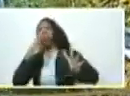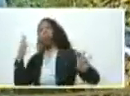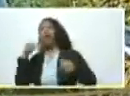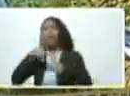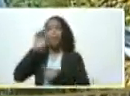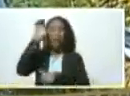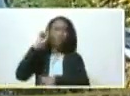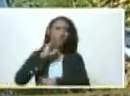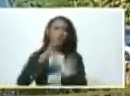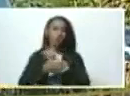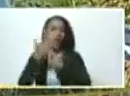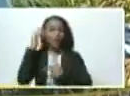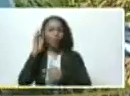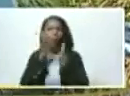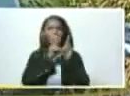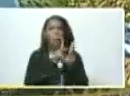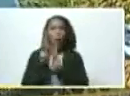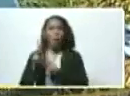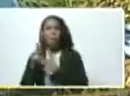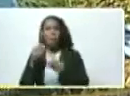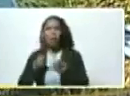para desestabilizar Venezuela,